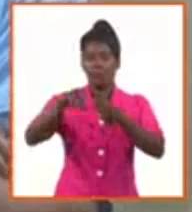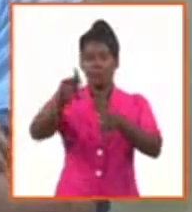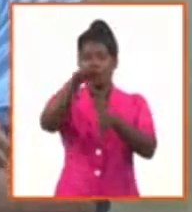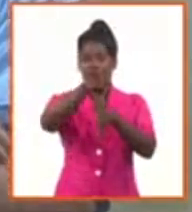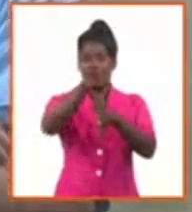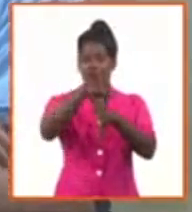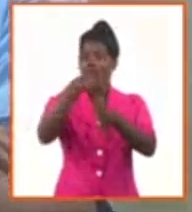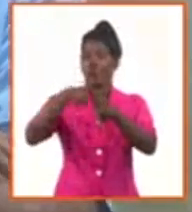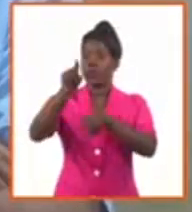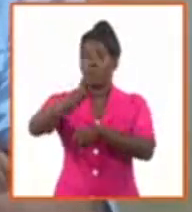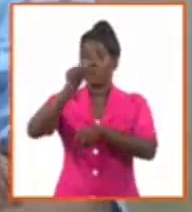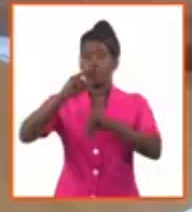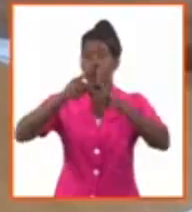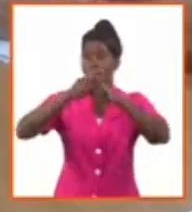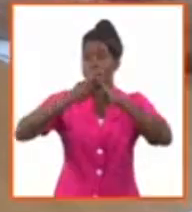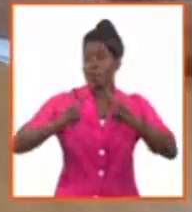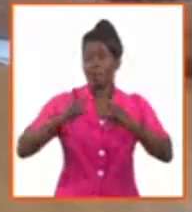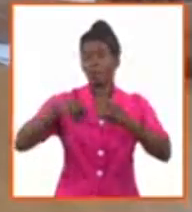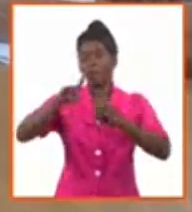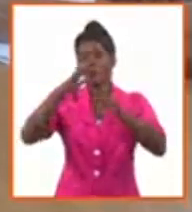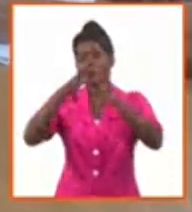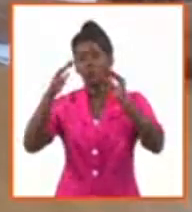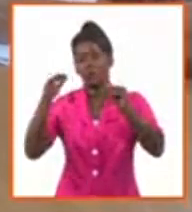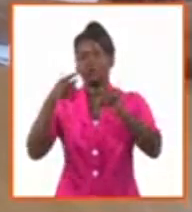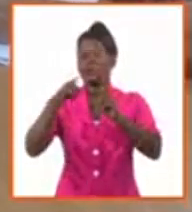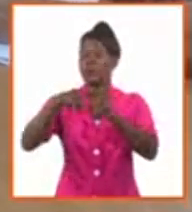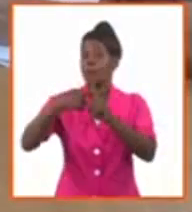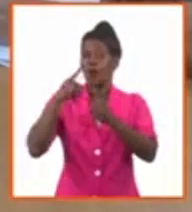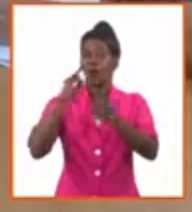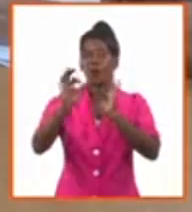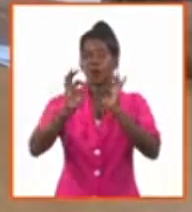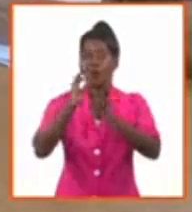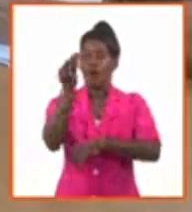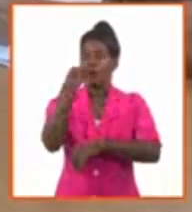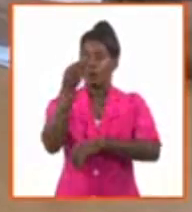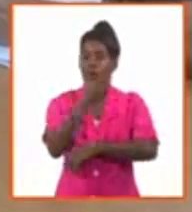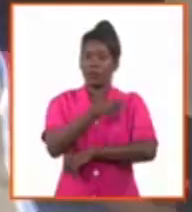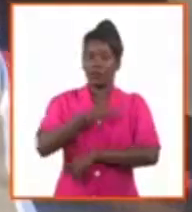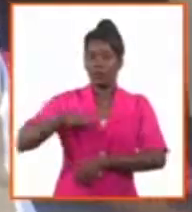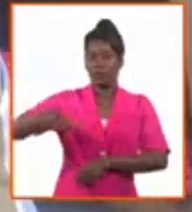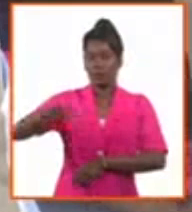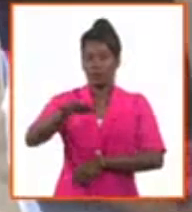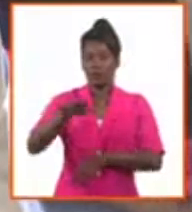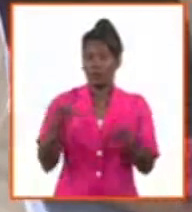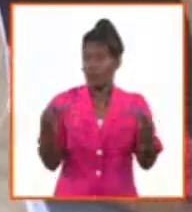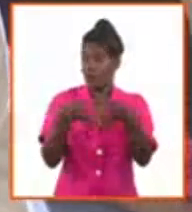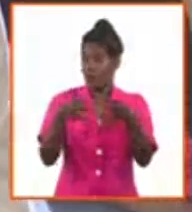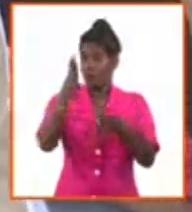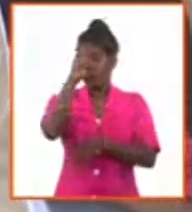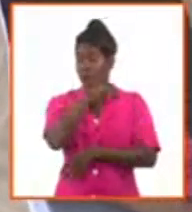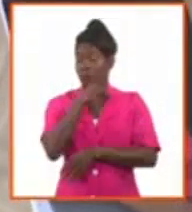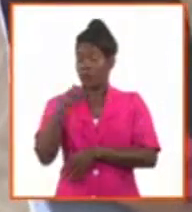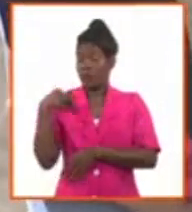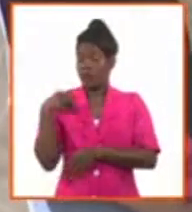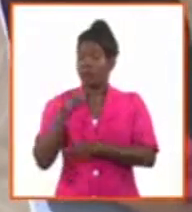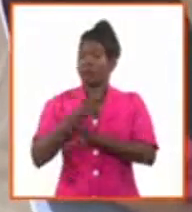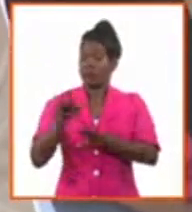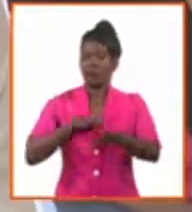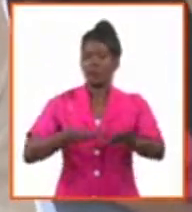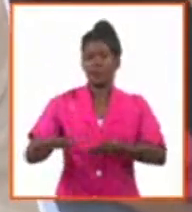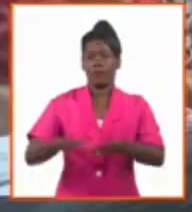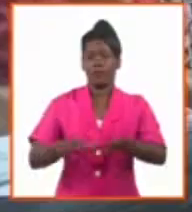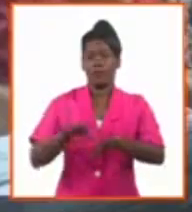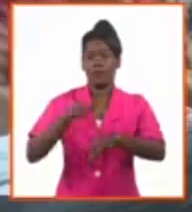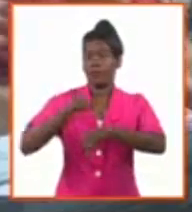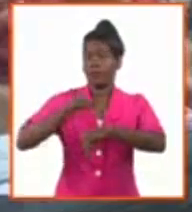las instalaciones de campismo y agilizar la distribución de alimentos de la canasta básica. Brigadas médicas están listas para partir hacia zonas